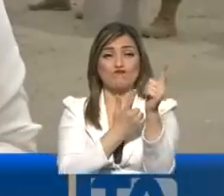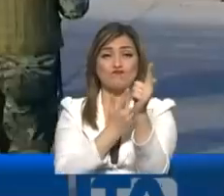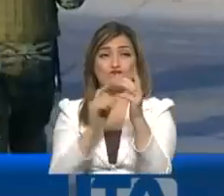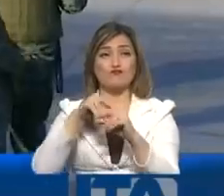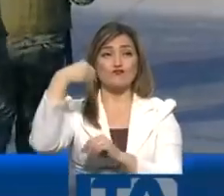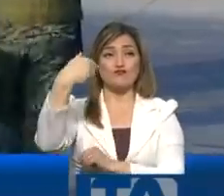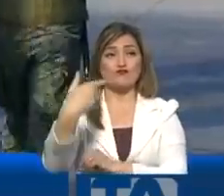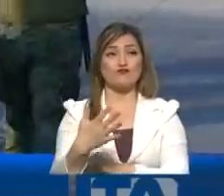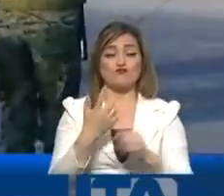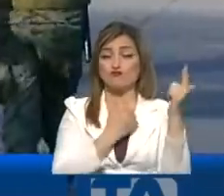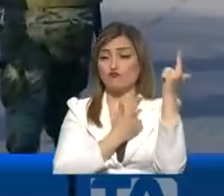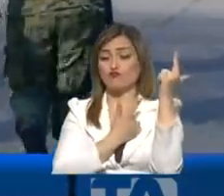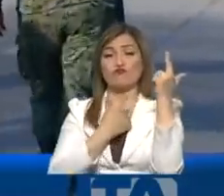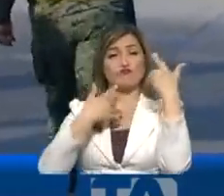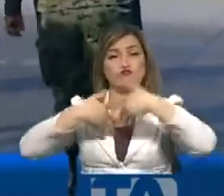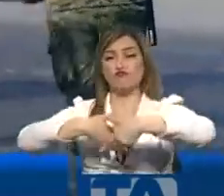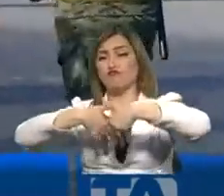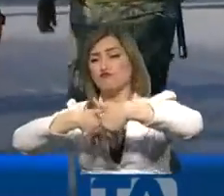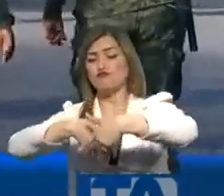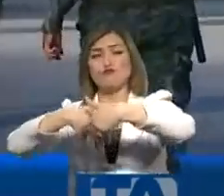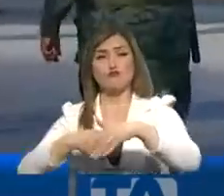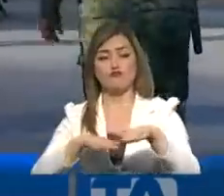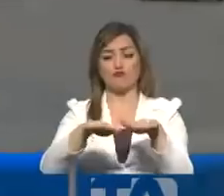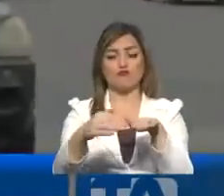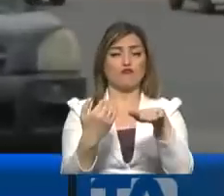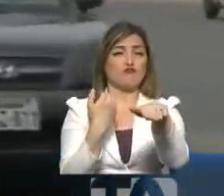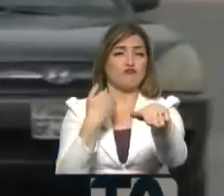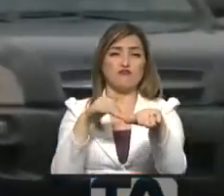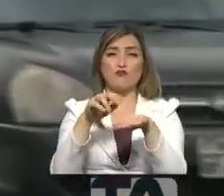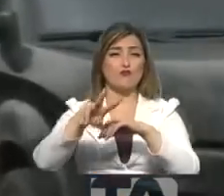en los exteriores de la penitenciaría del litoral. También el tráfico fluye con total